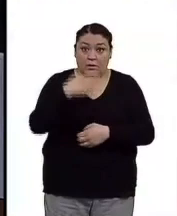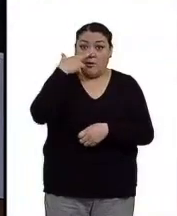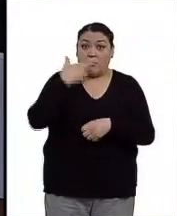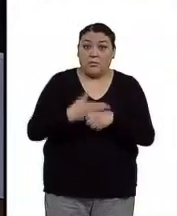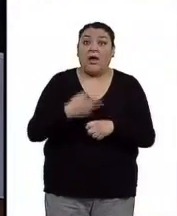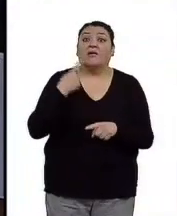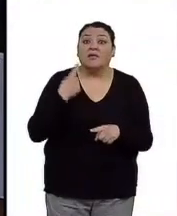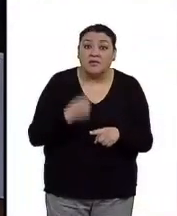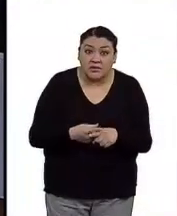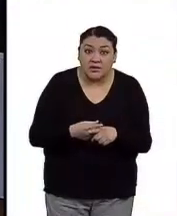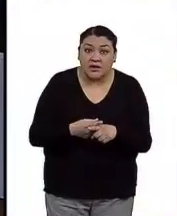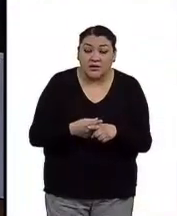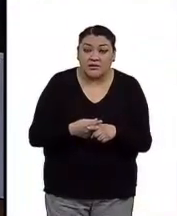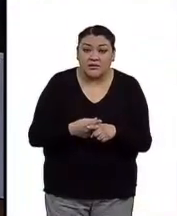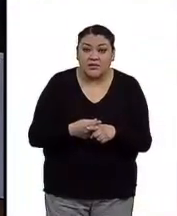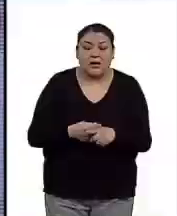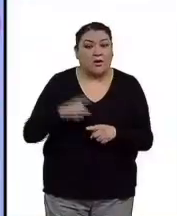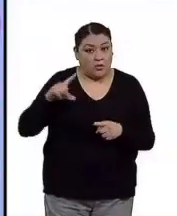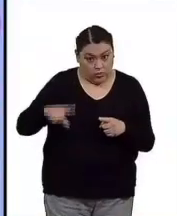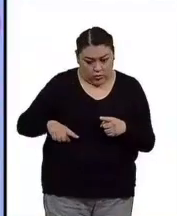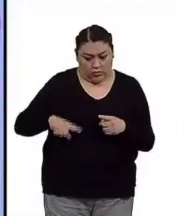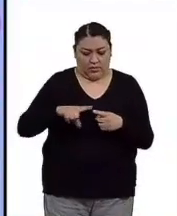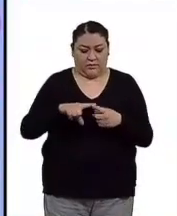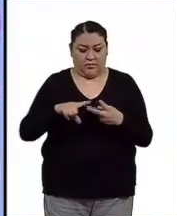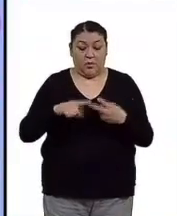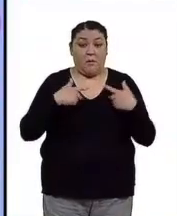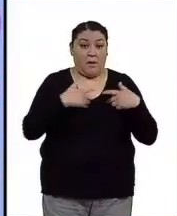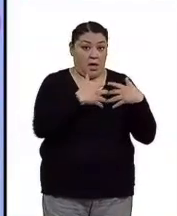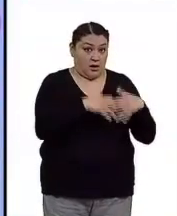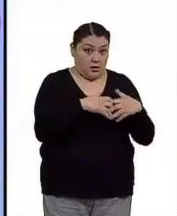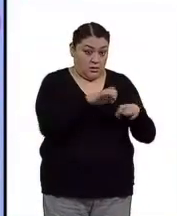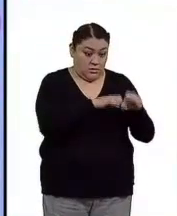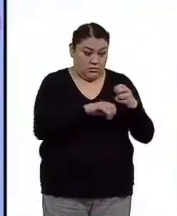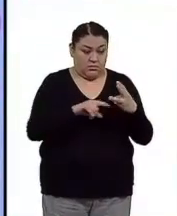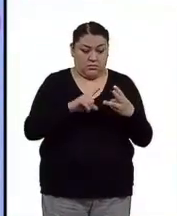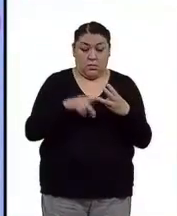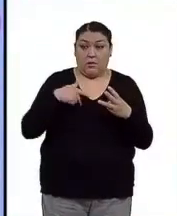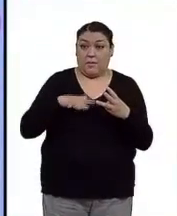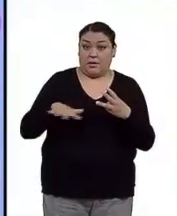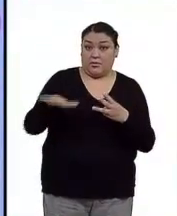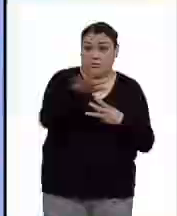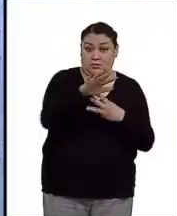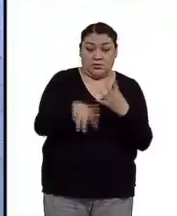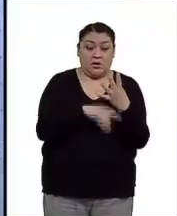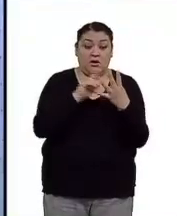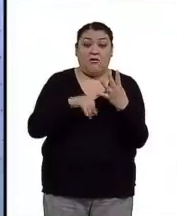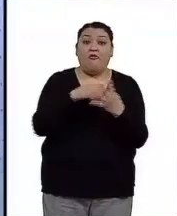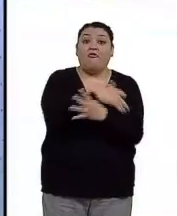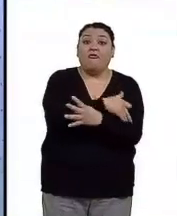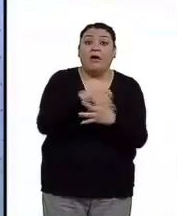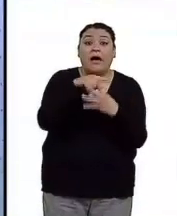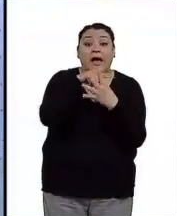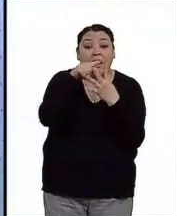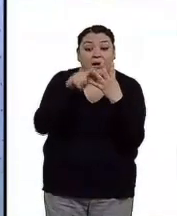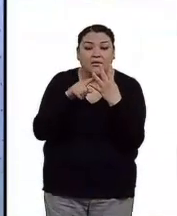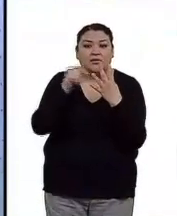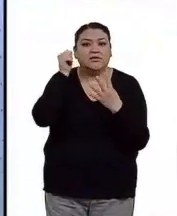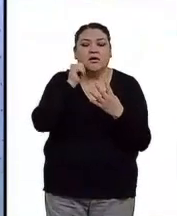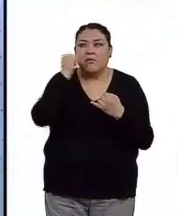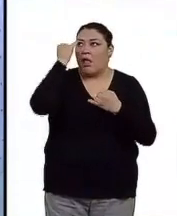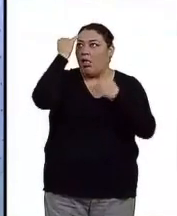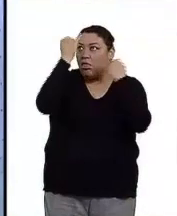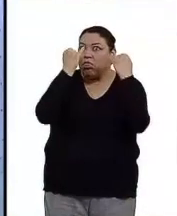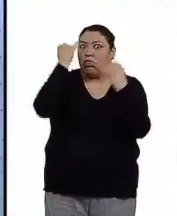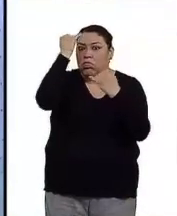son responsabilidad del gobierno, de las empresas, de la sociedad y de las familias. Todos estos estereotipos de género que